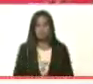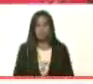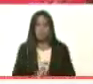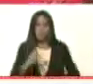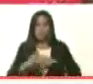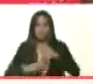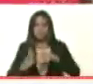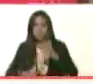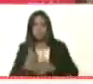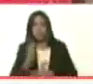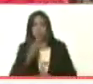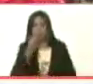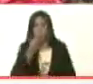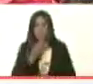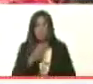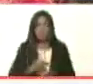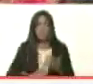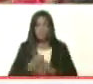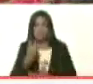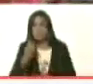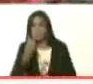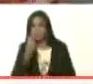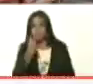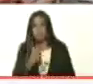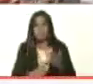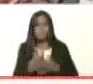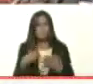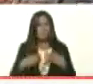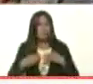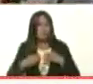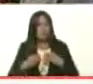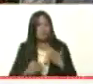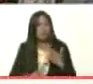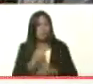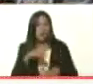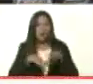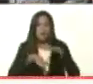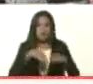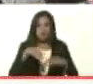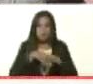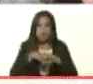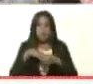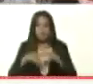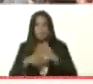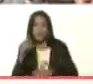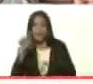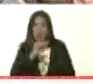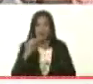producir más alimentos, más medicina, más ropa, más calzado, más vehículos,